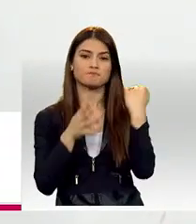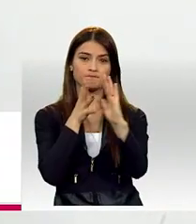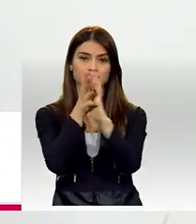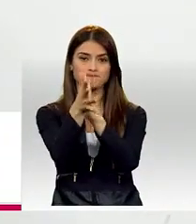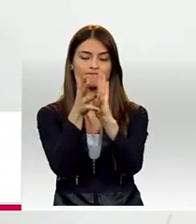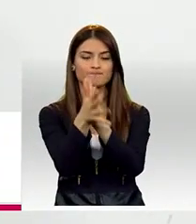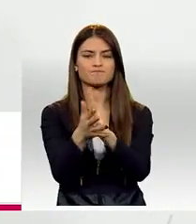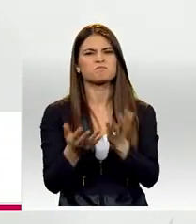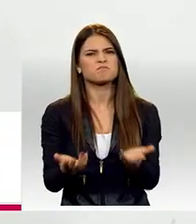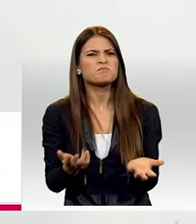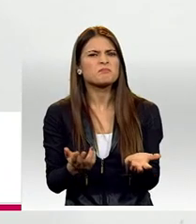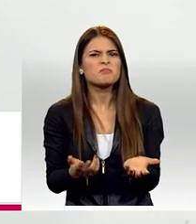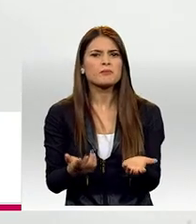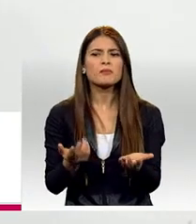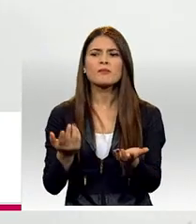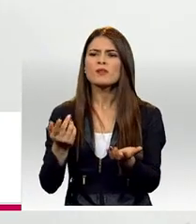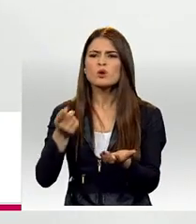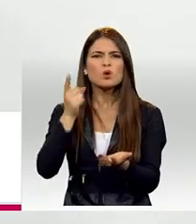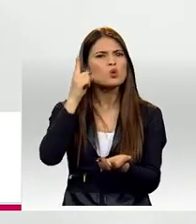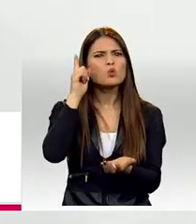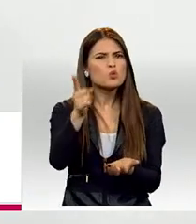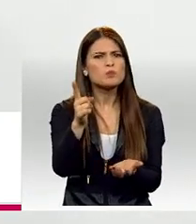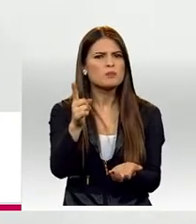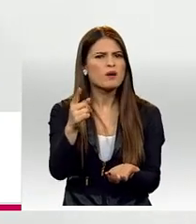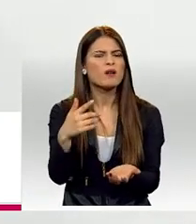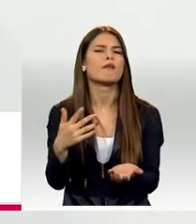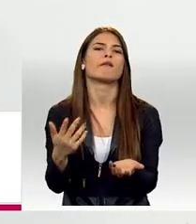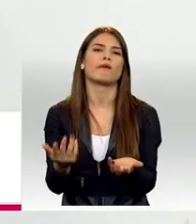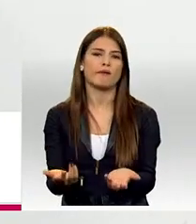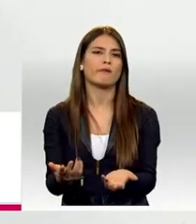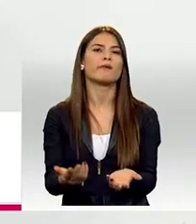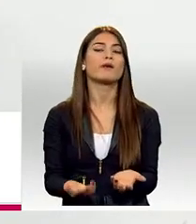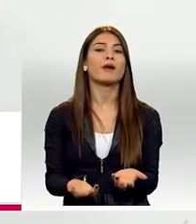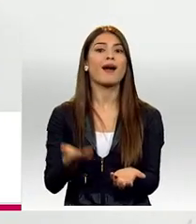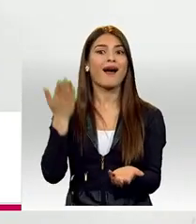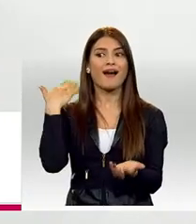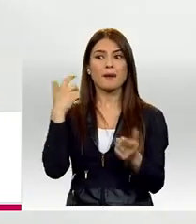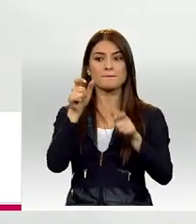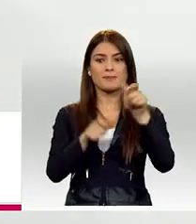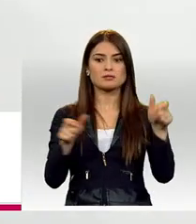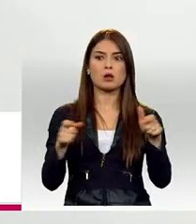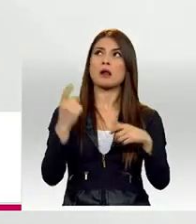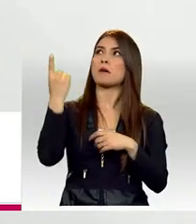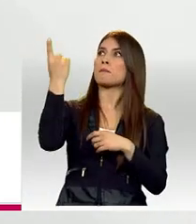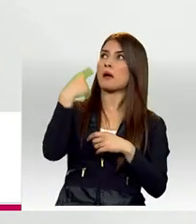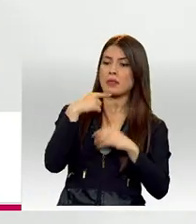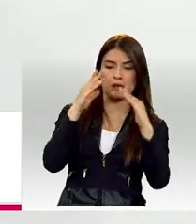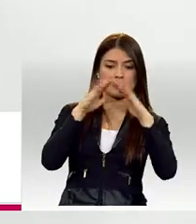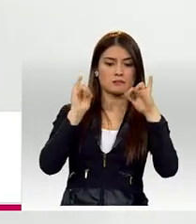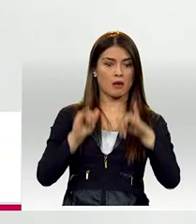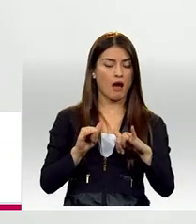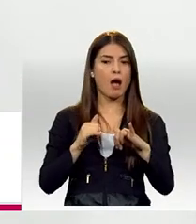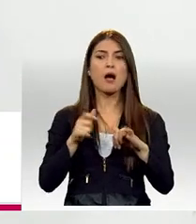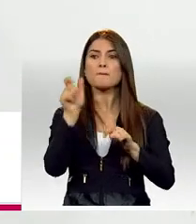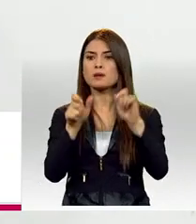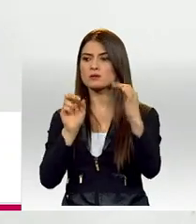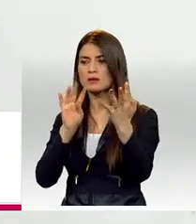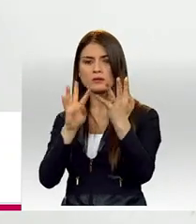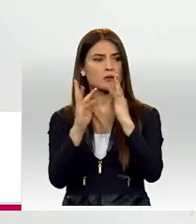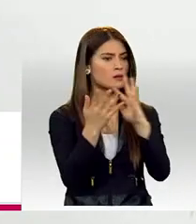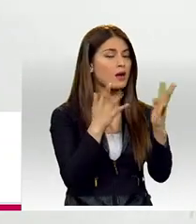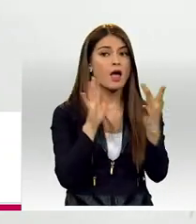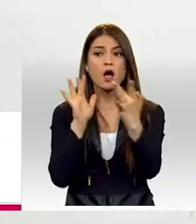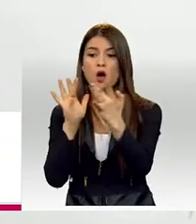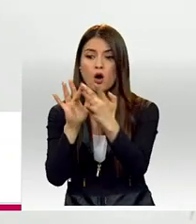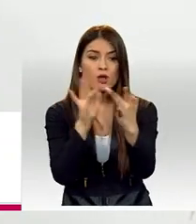el efecto esperado de la disminución de la tasa de contactos sociales. Sin embargo, en el momento en